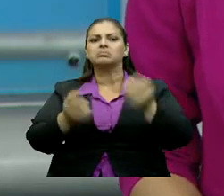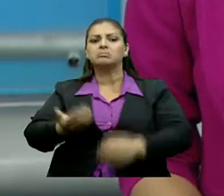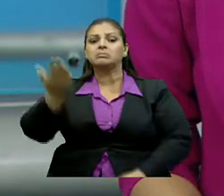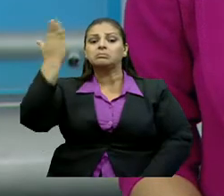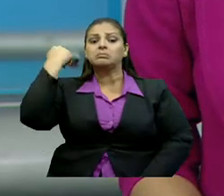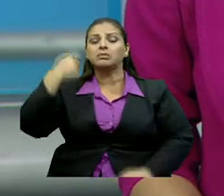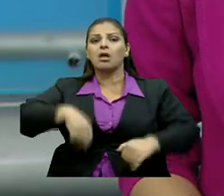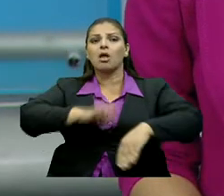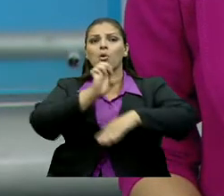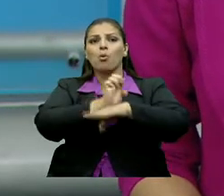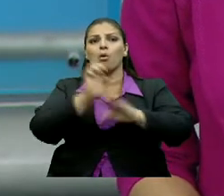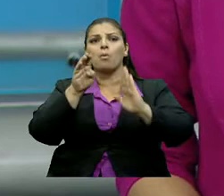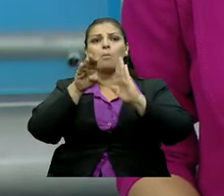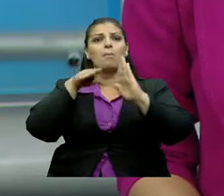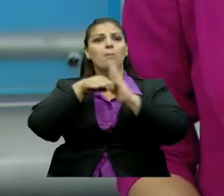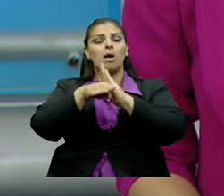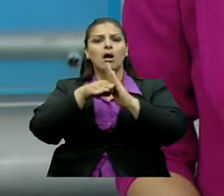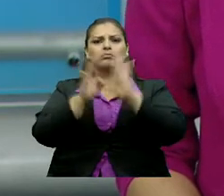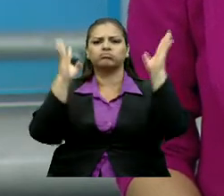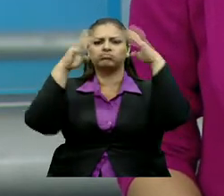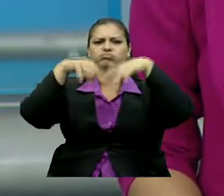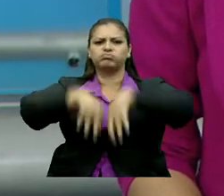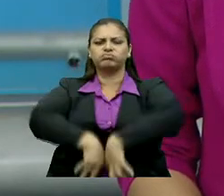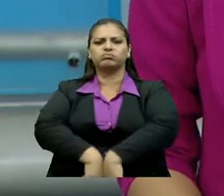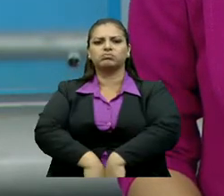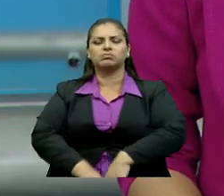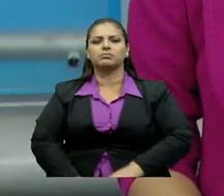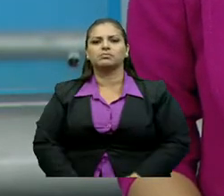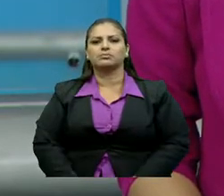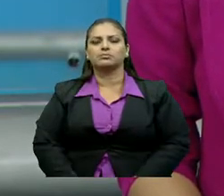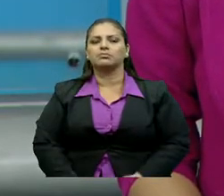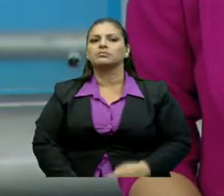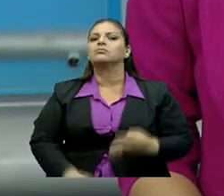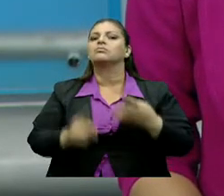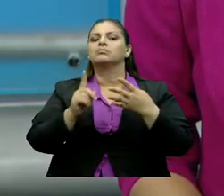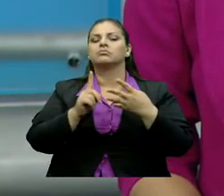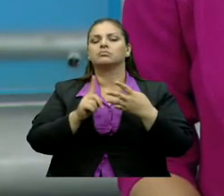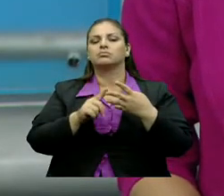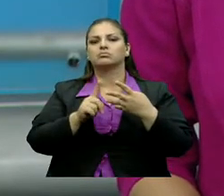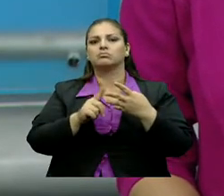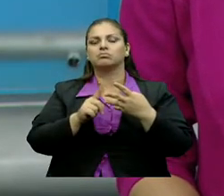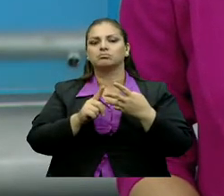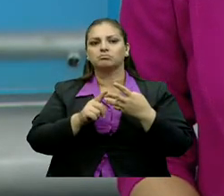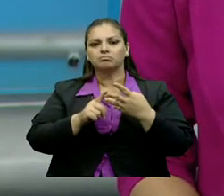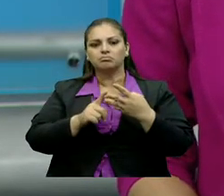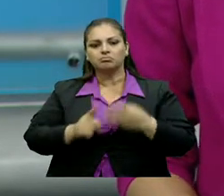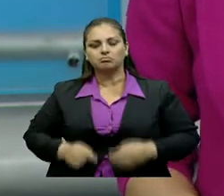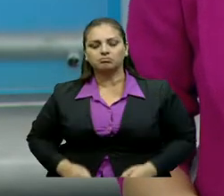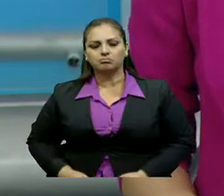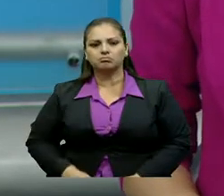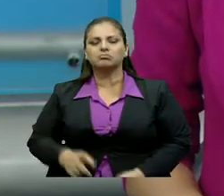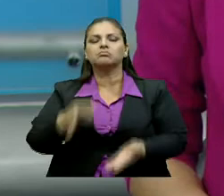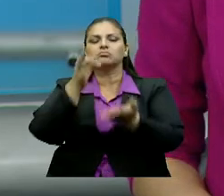electoral durante su habitual enlace ciudadano llevado a cabo desde Sumbawa, provincia de Cotopaxi.